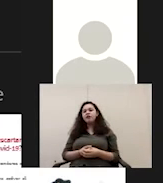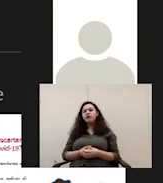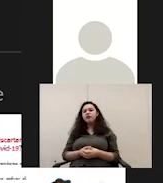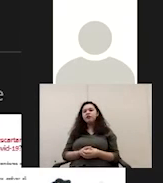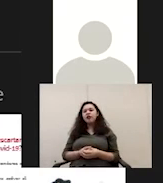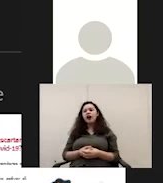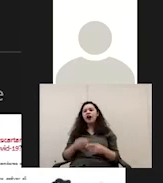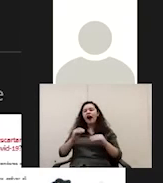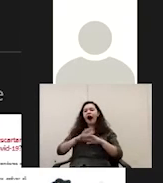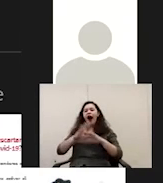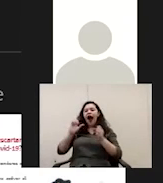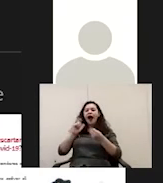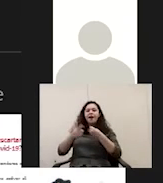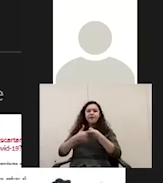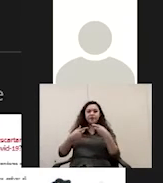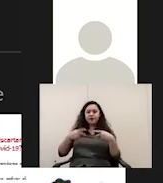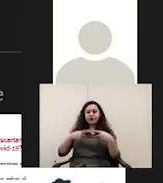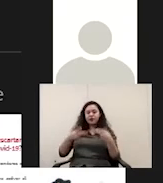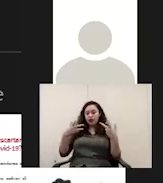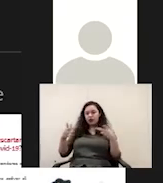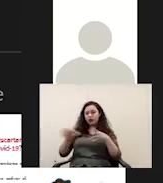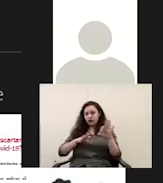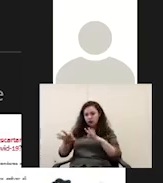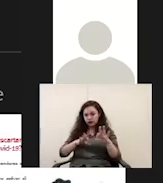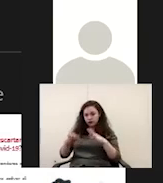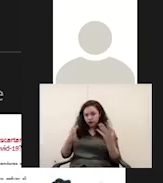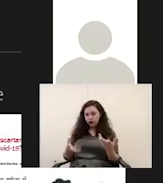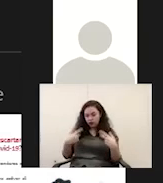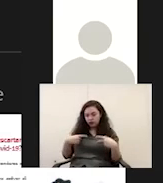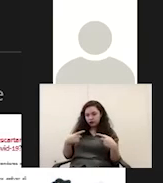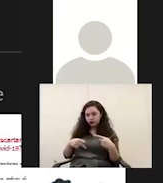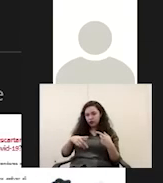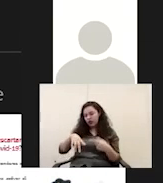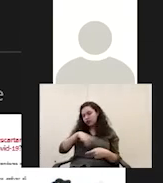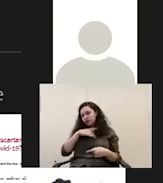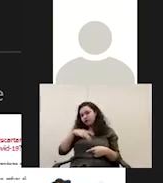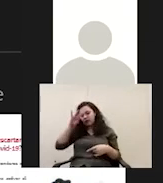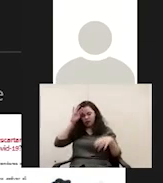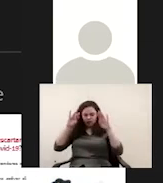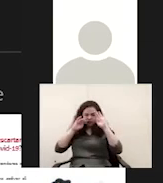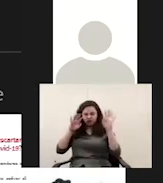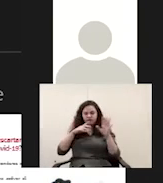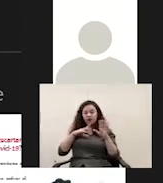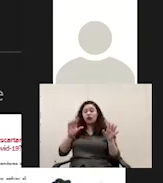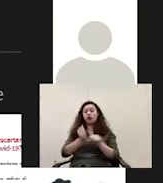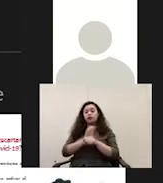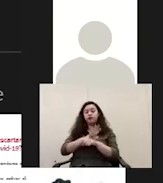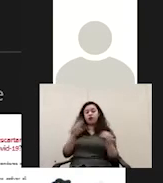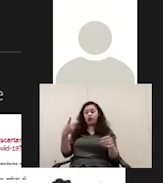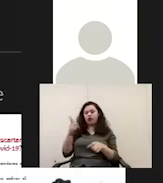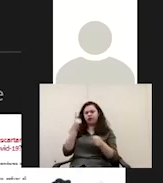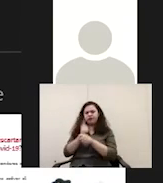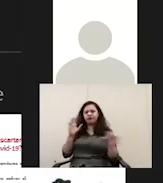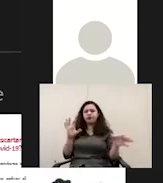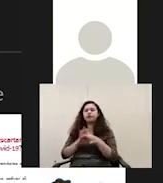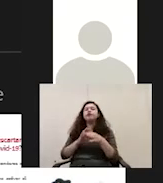evidentemente veamos a una persona, un trabajador que se encuentre con signos y síntomas relacionados con COVID, pues bueno, se puede